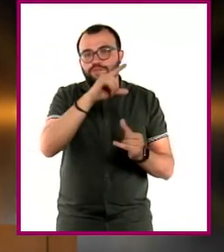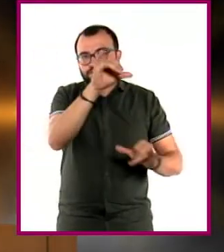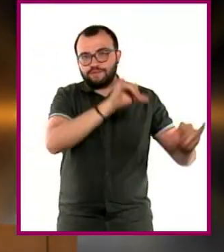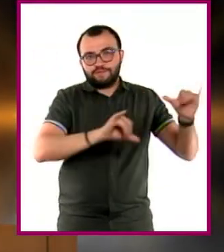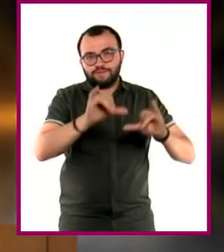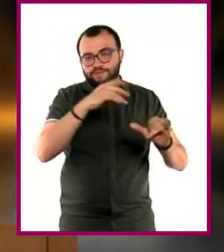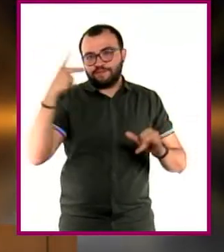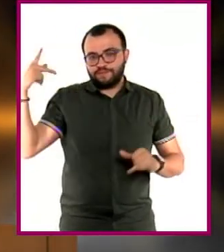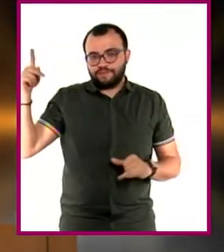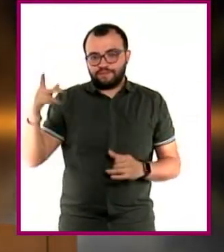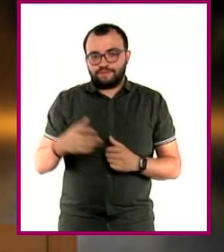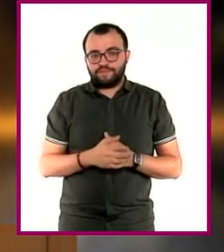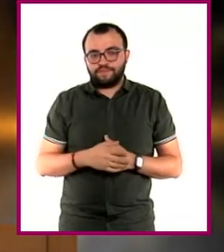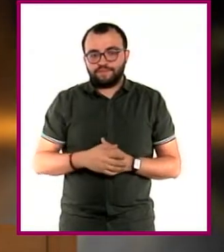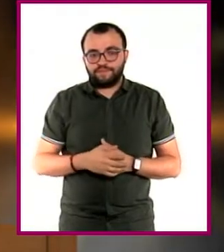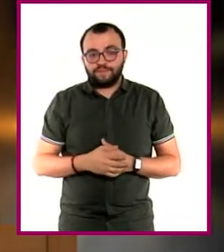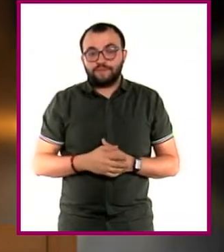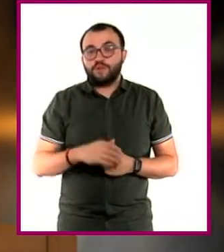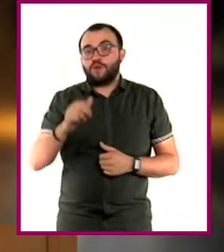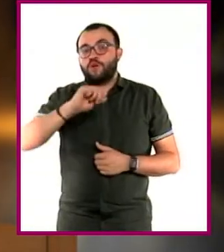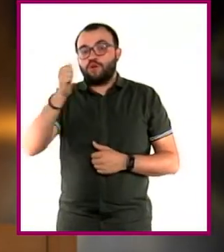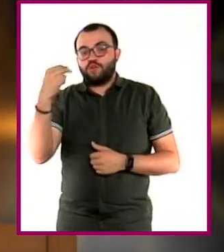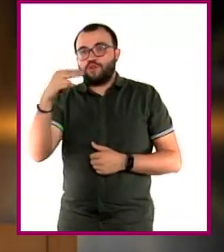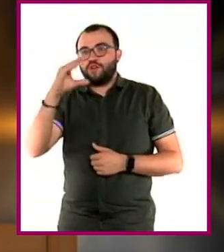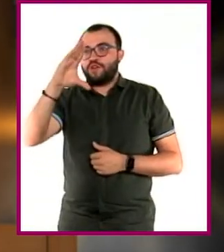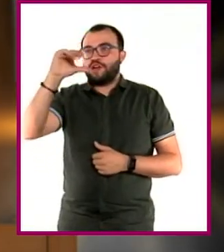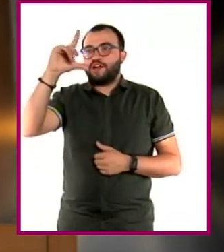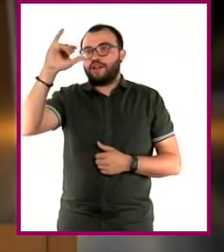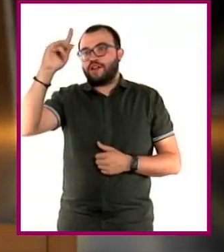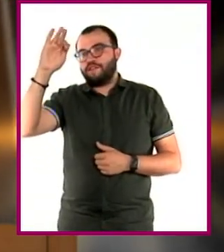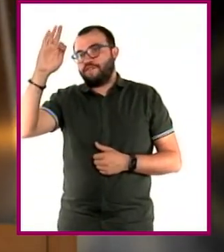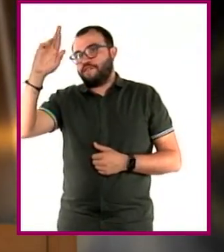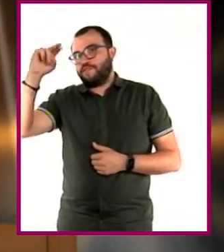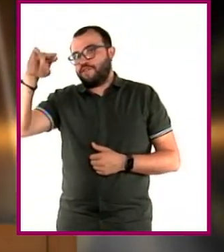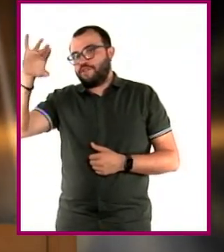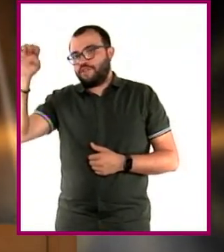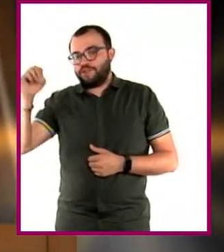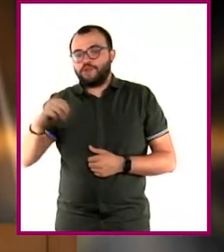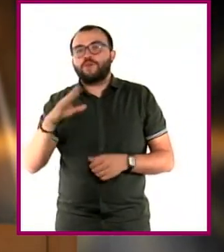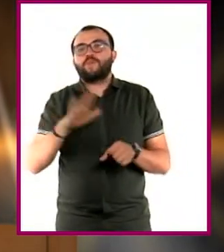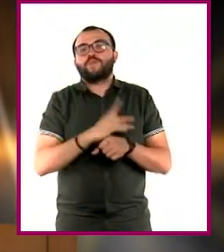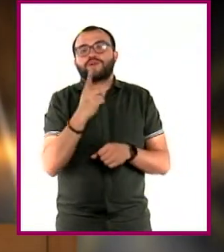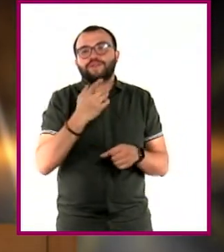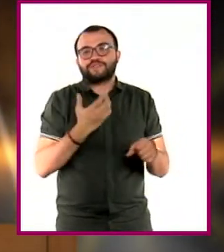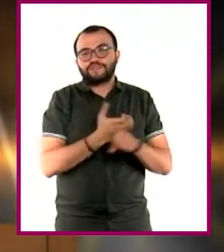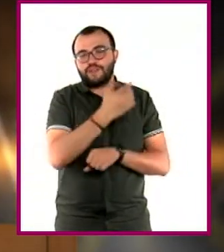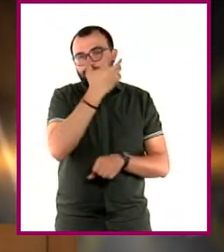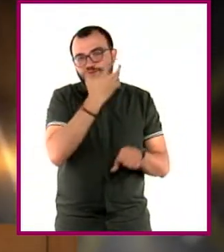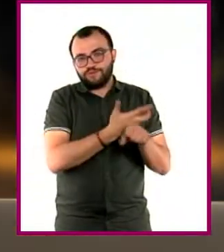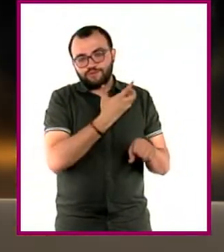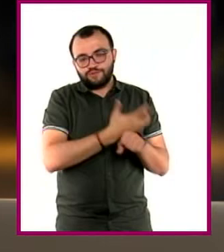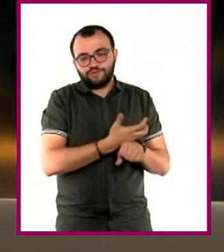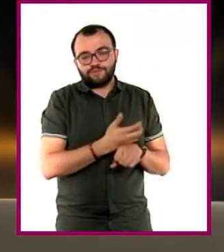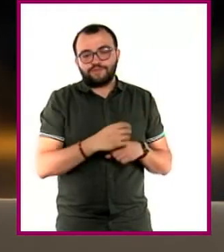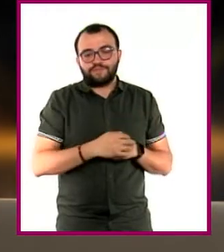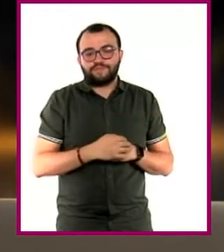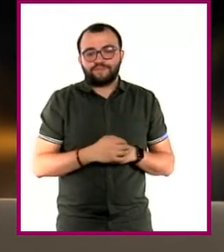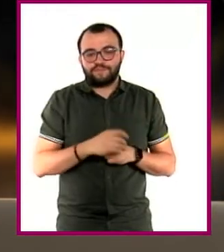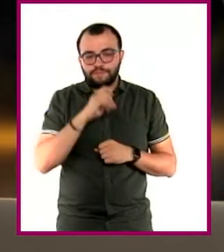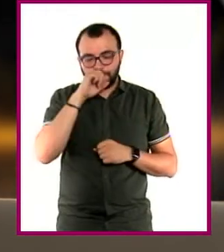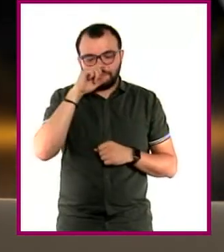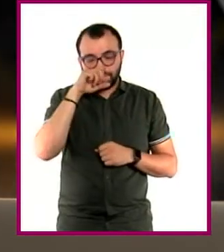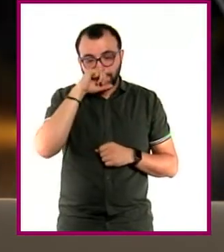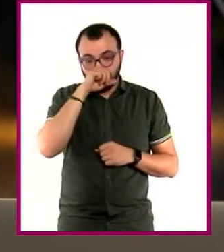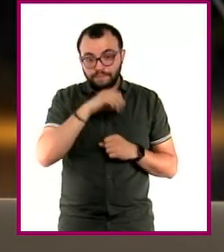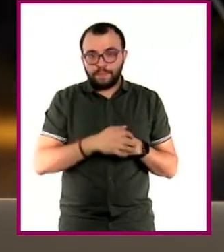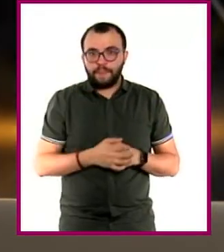sus experimentos. Y a otro, Californio, por California, el estado en donde está Berkeley. ¡Guau!